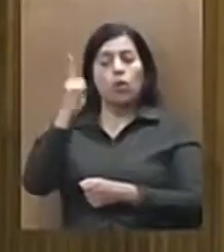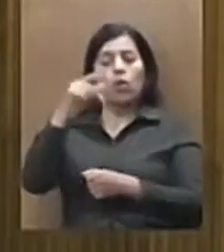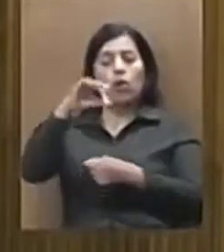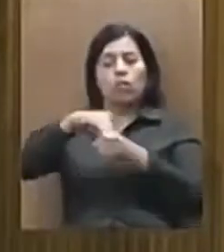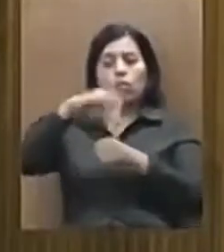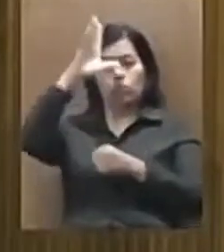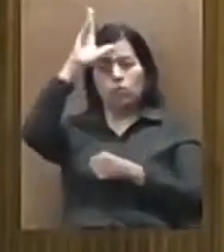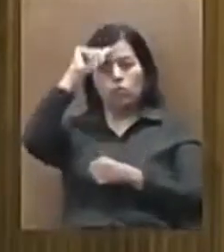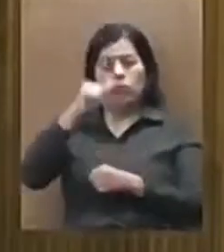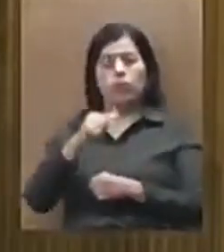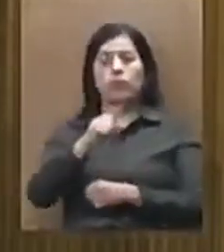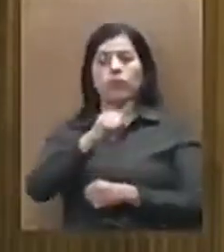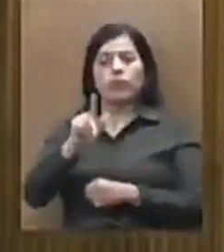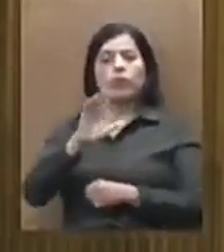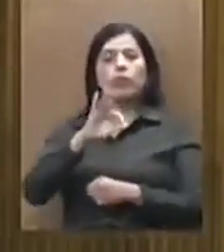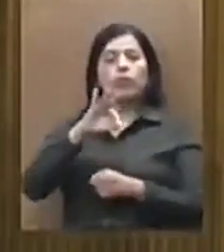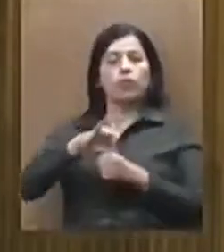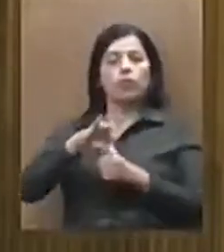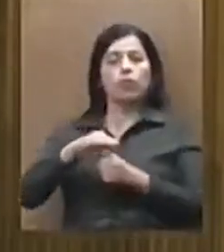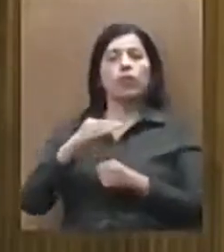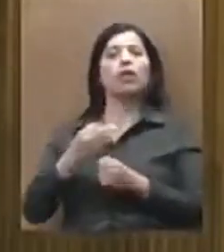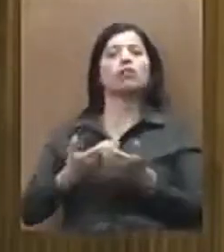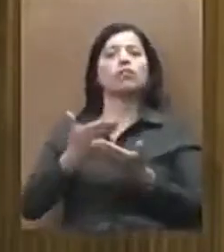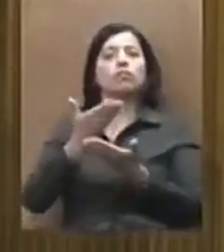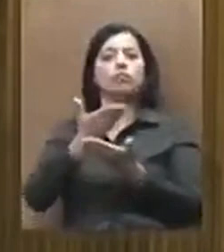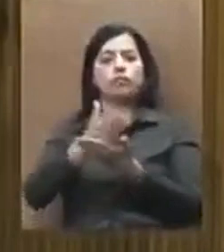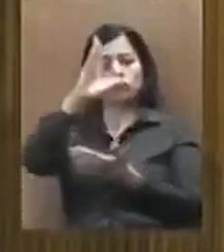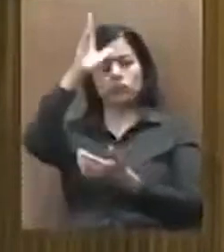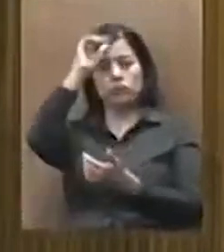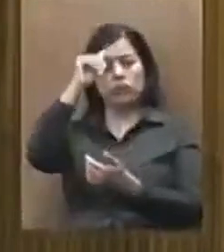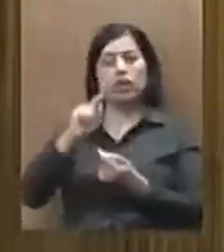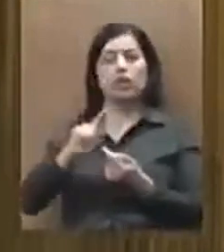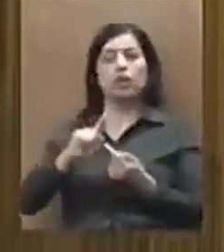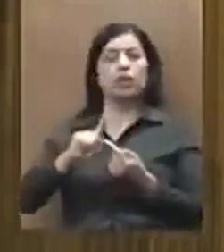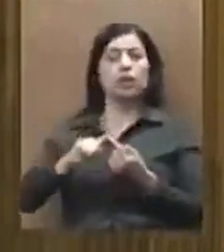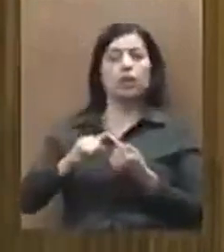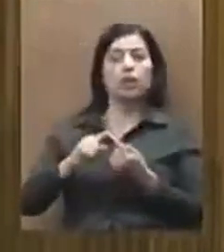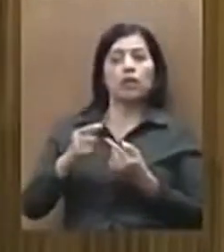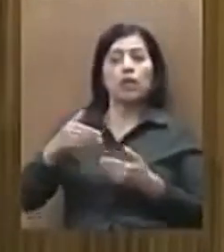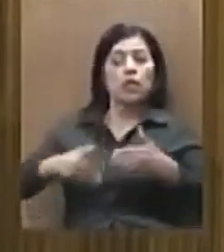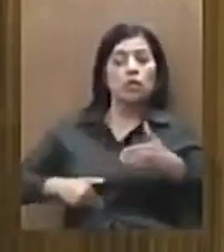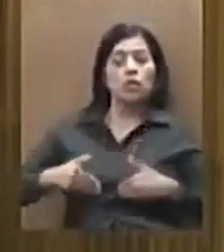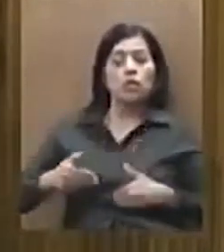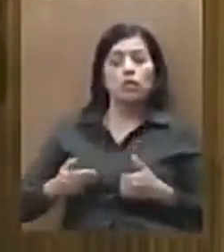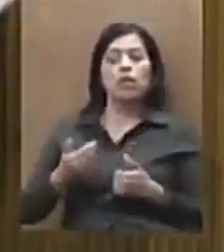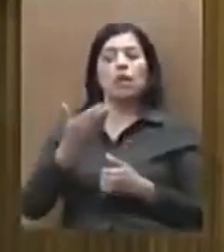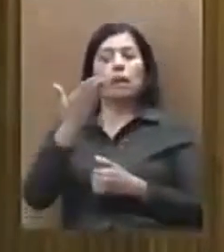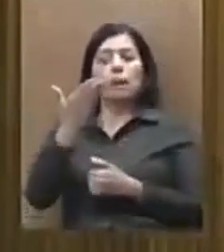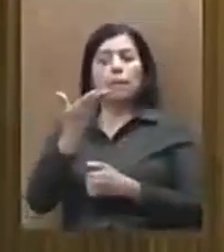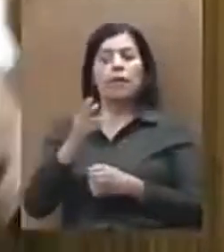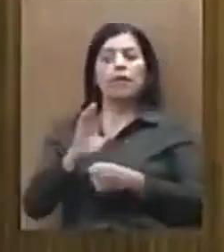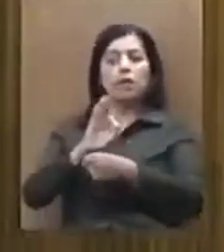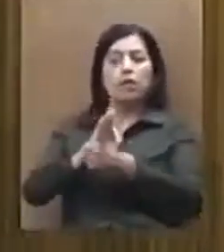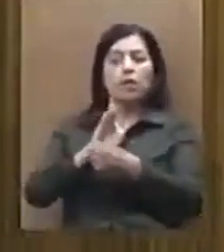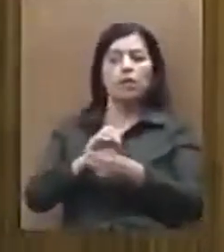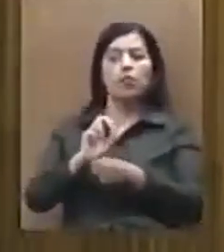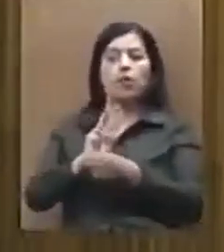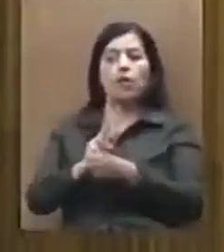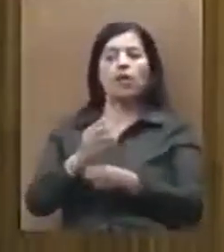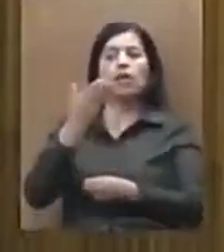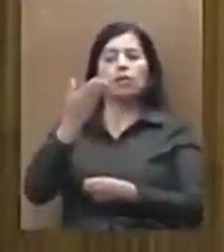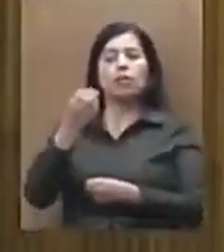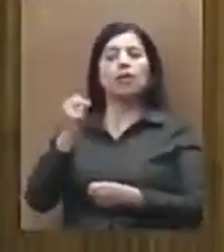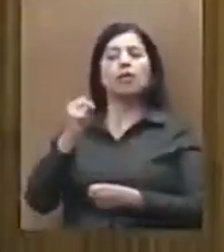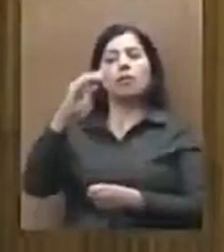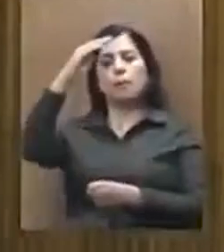de acuerdo y lo voten si es posible en este sentido si alguien no le incomoda también pedir la seguridad y piensa que eso es socialismo